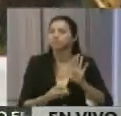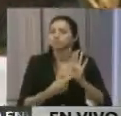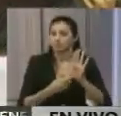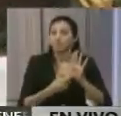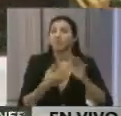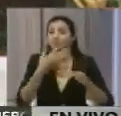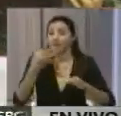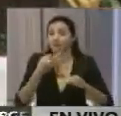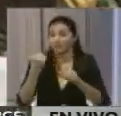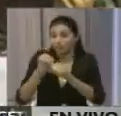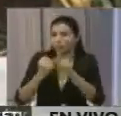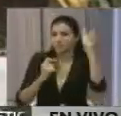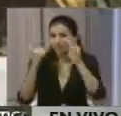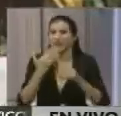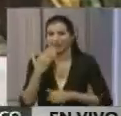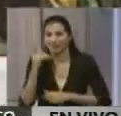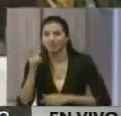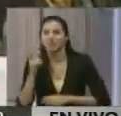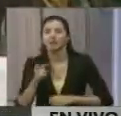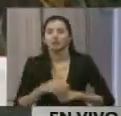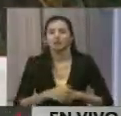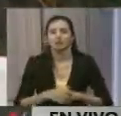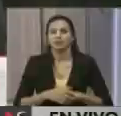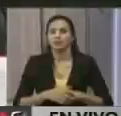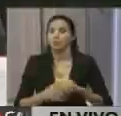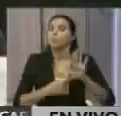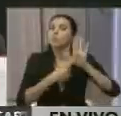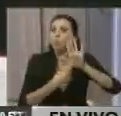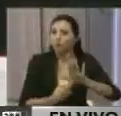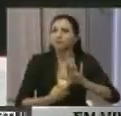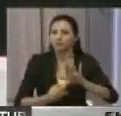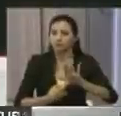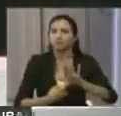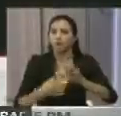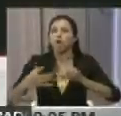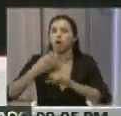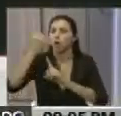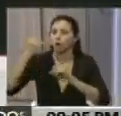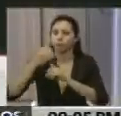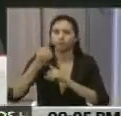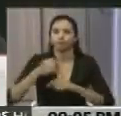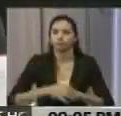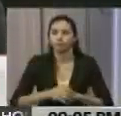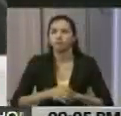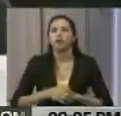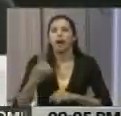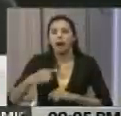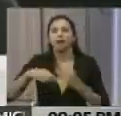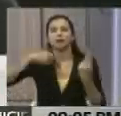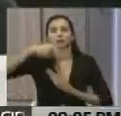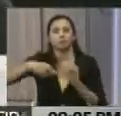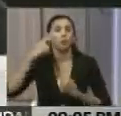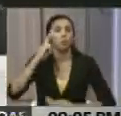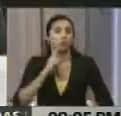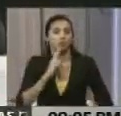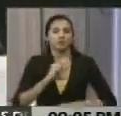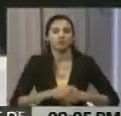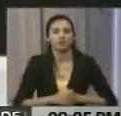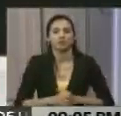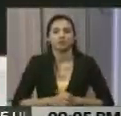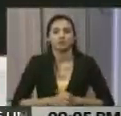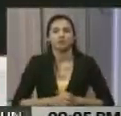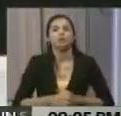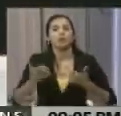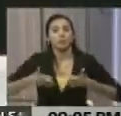del comandante Chávez, bueno, es una muy grata expresión de las conquistas que tiene la revolución bolivariana y también